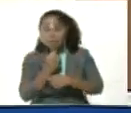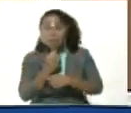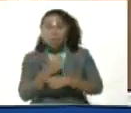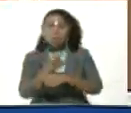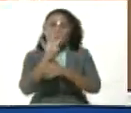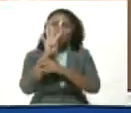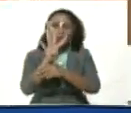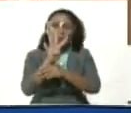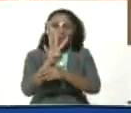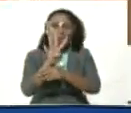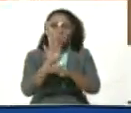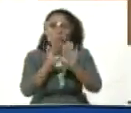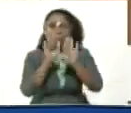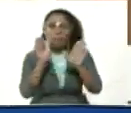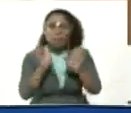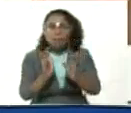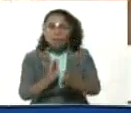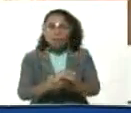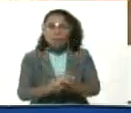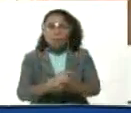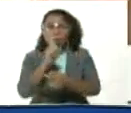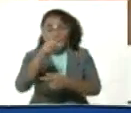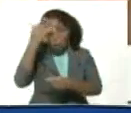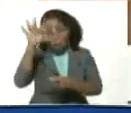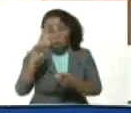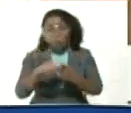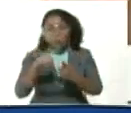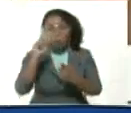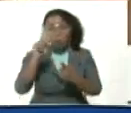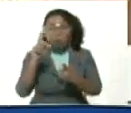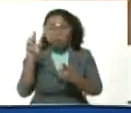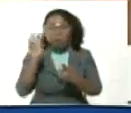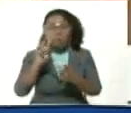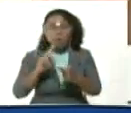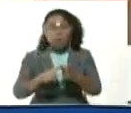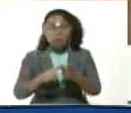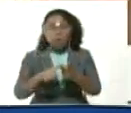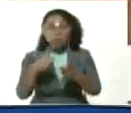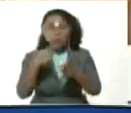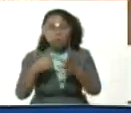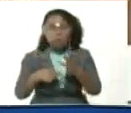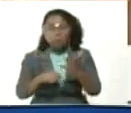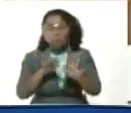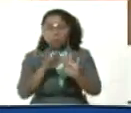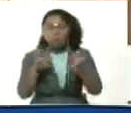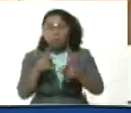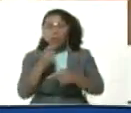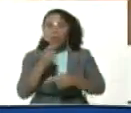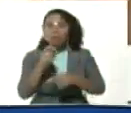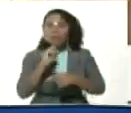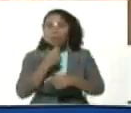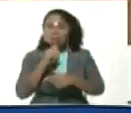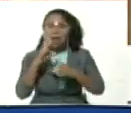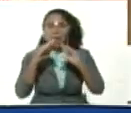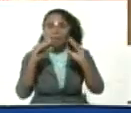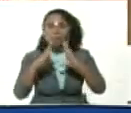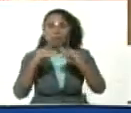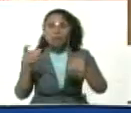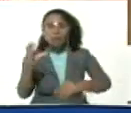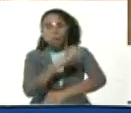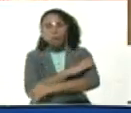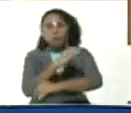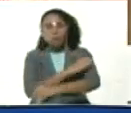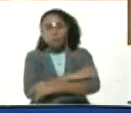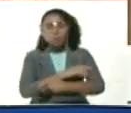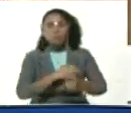4 mesas. Una en México, una en Venezuela. Varias mesas secretas. Y estamos hablando con todas las oposiciones.